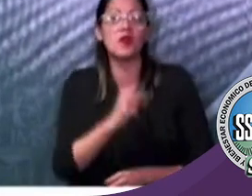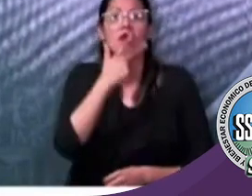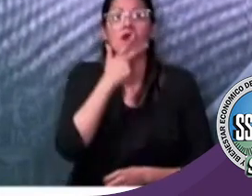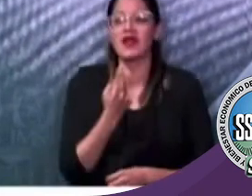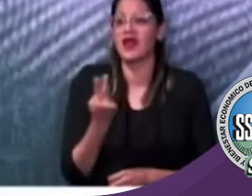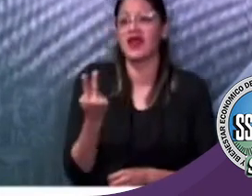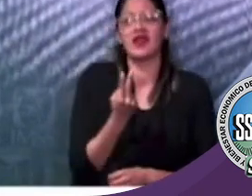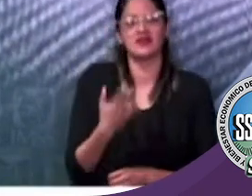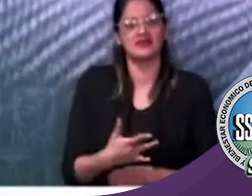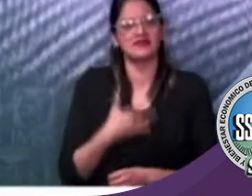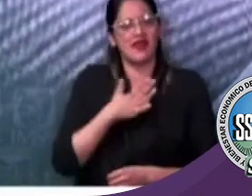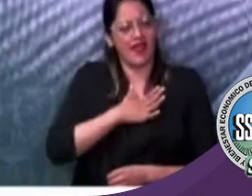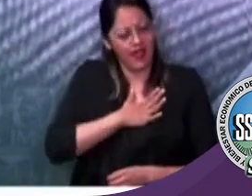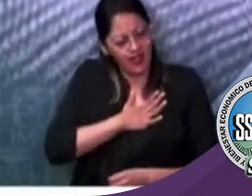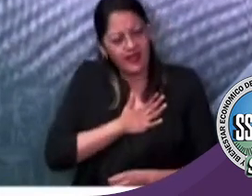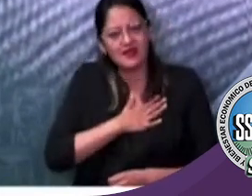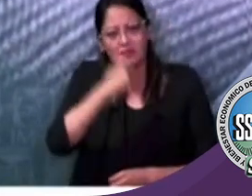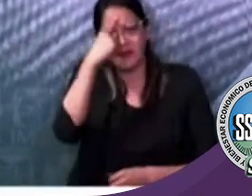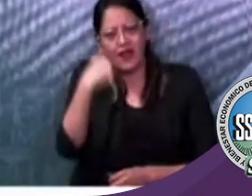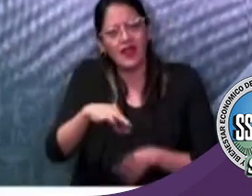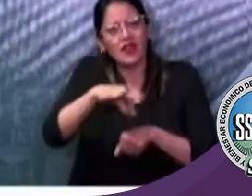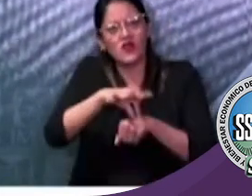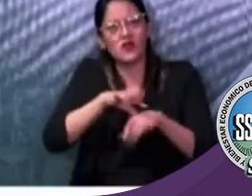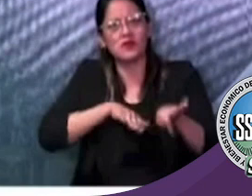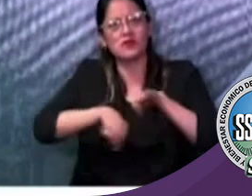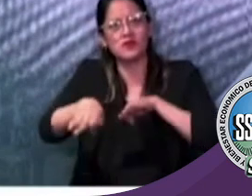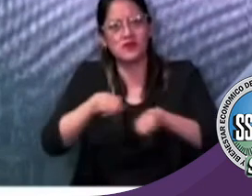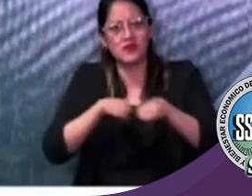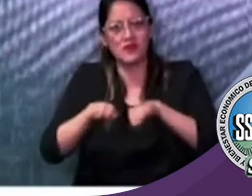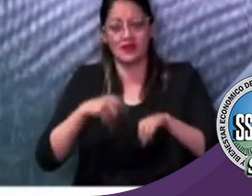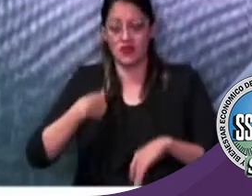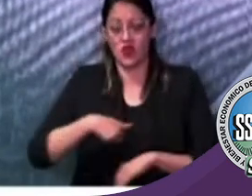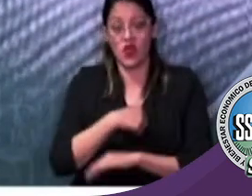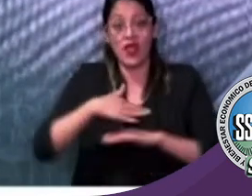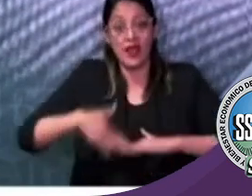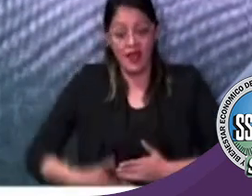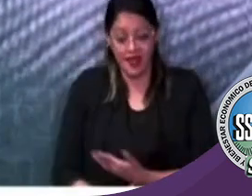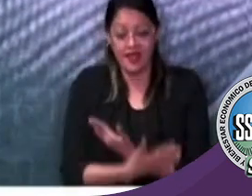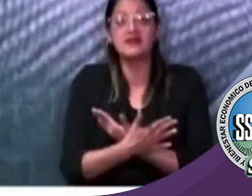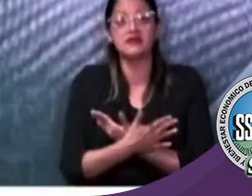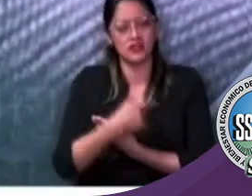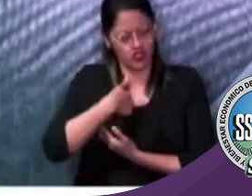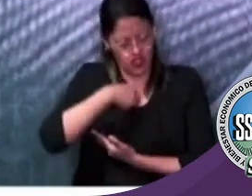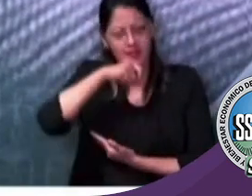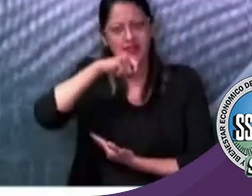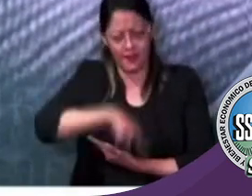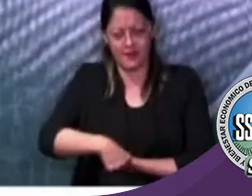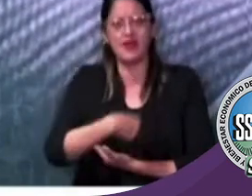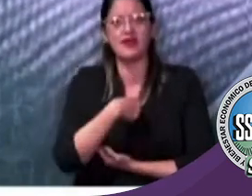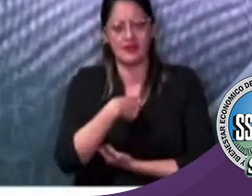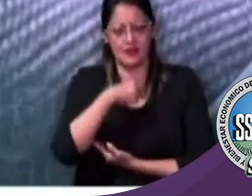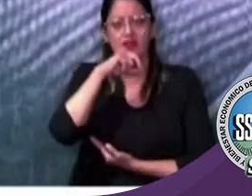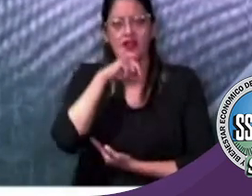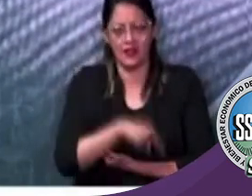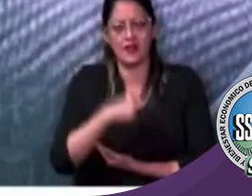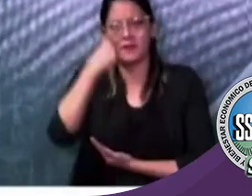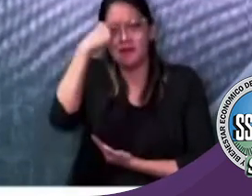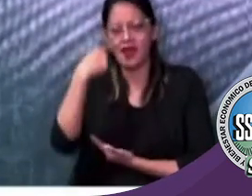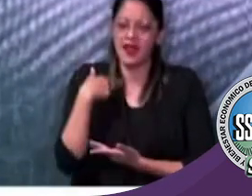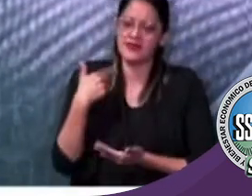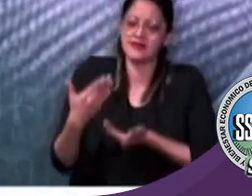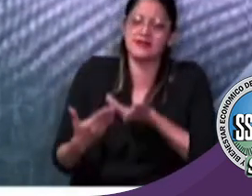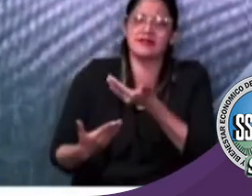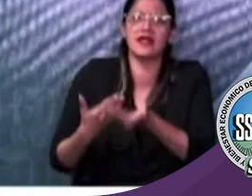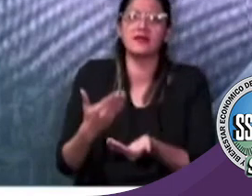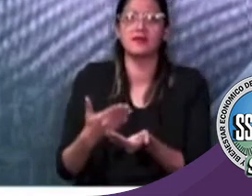una profunda vocación por la medicina. Nacimos, me incluyo, para servir, para